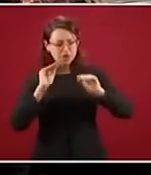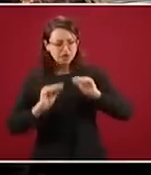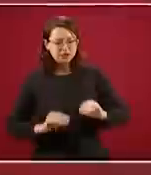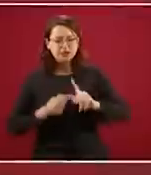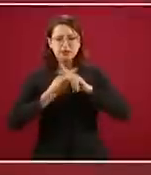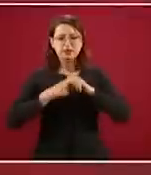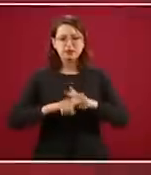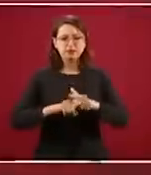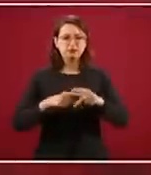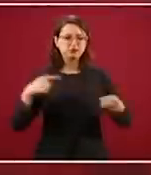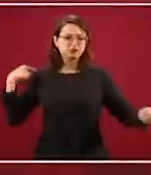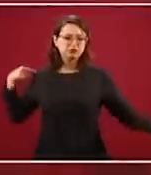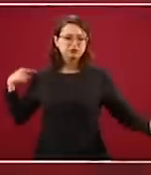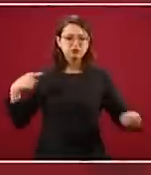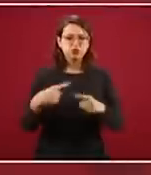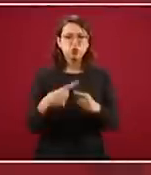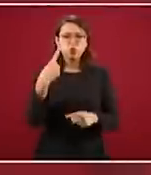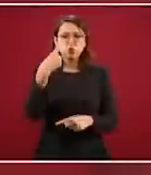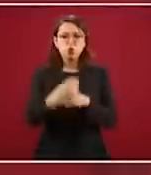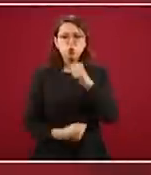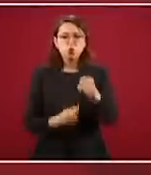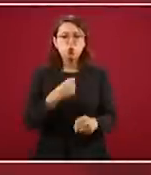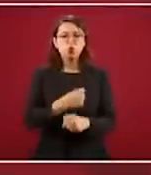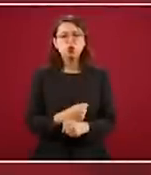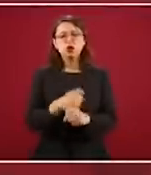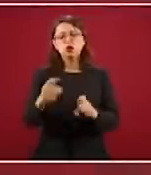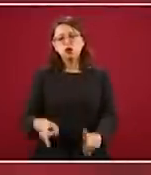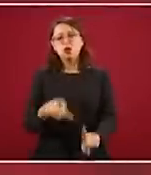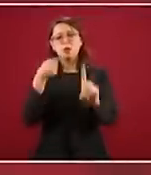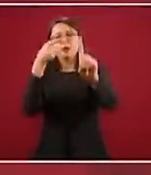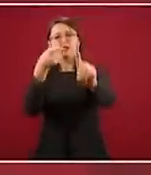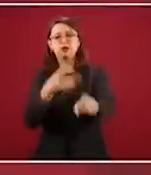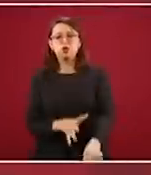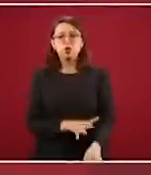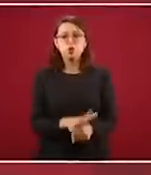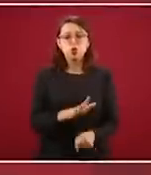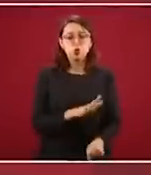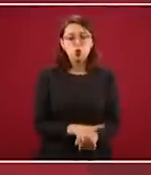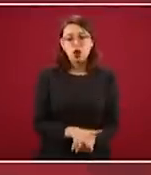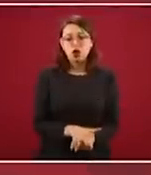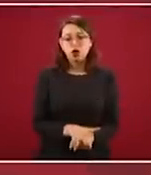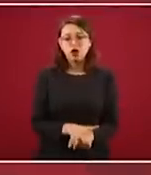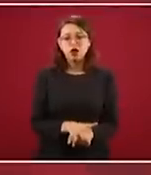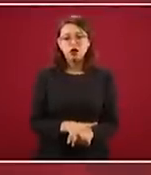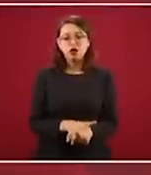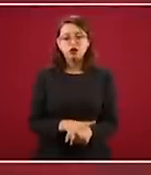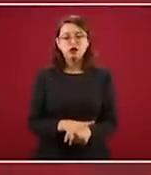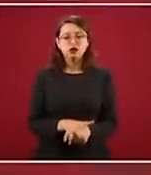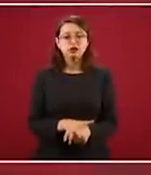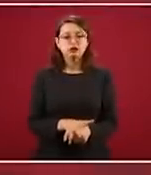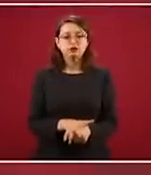implementó hace un año para enfrentar el robo de